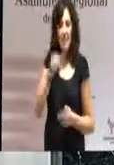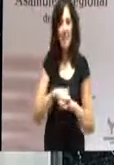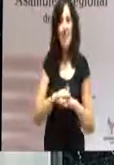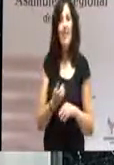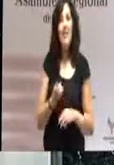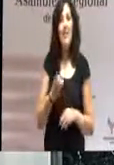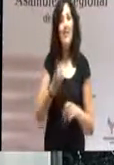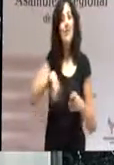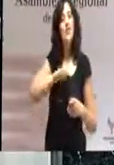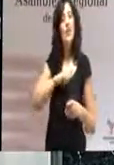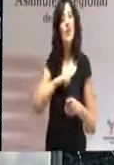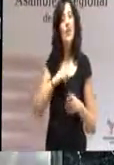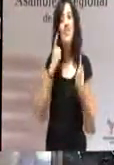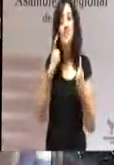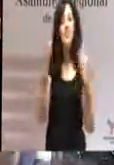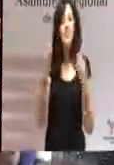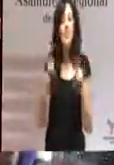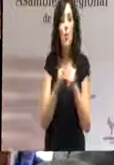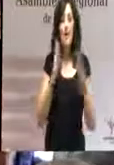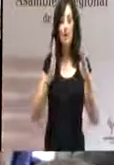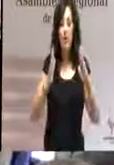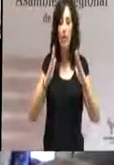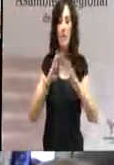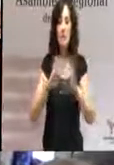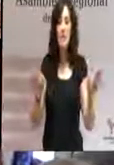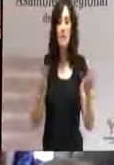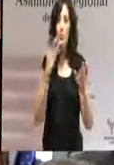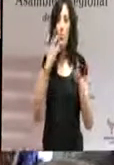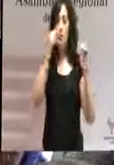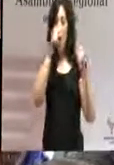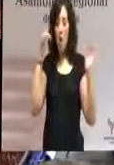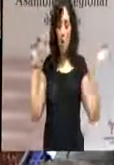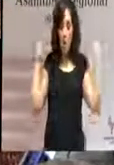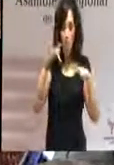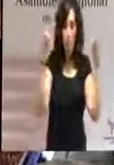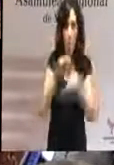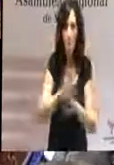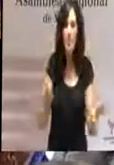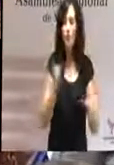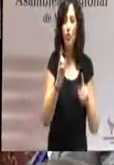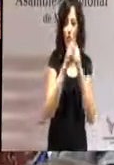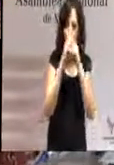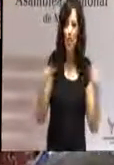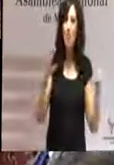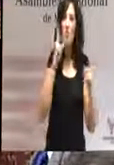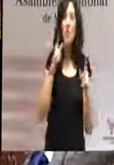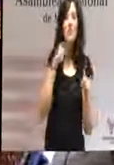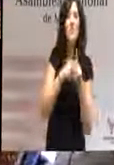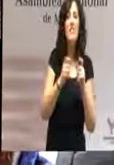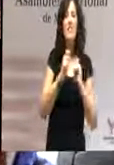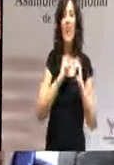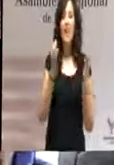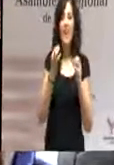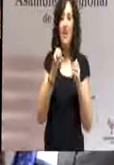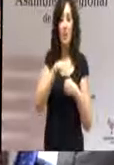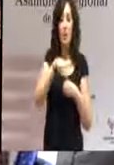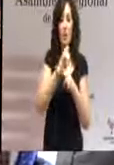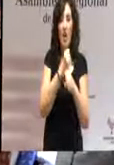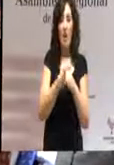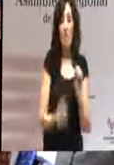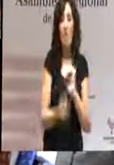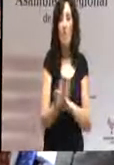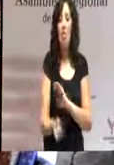Necesitamos superar la estacionalidad porque provoca baja rentabilidad y puestos de trabajo eventuales